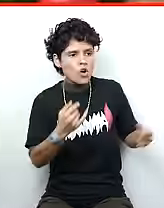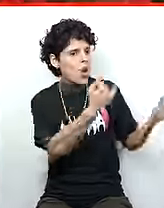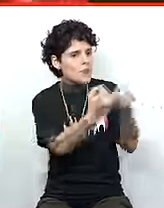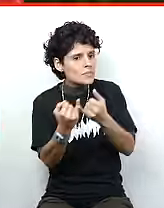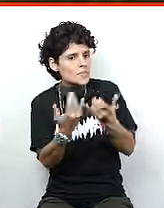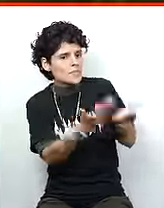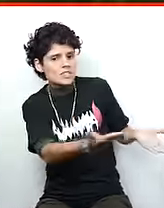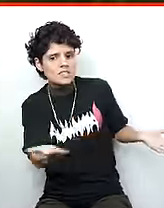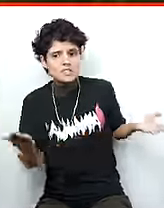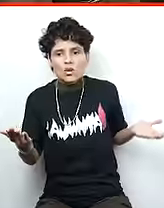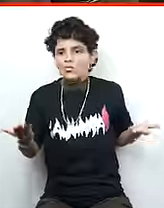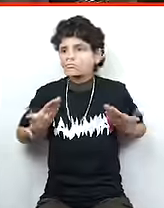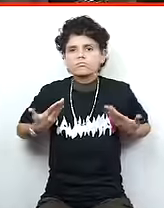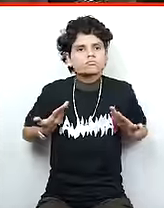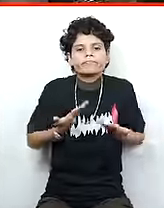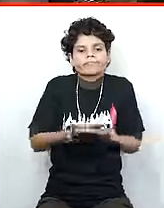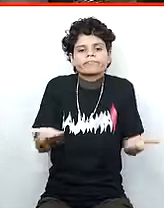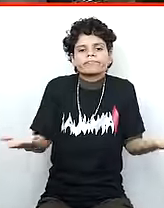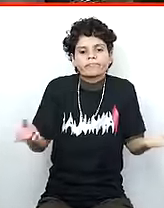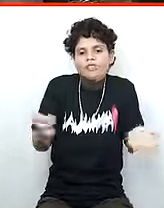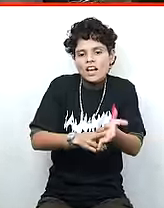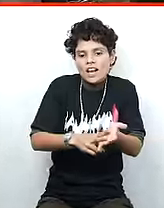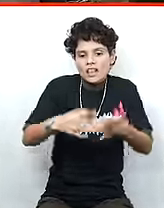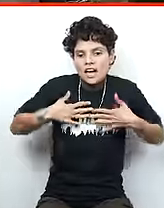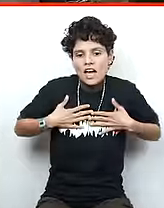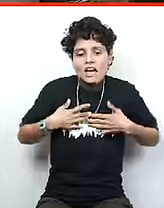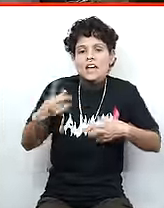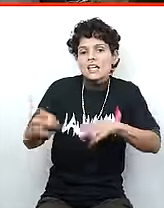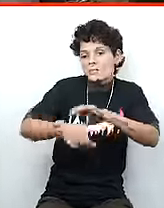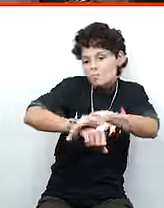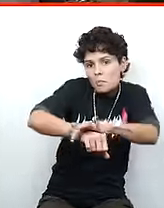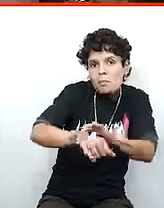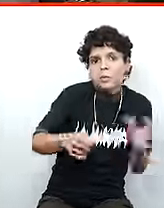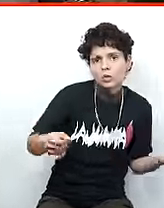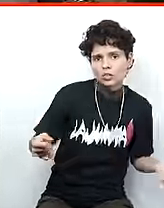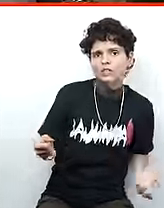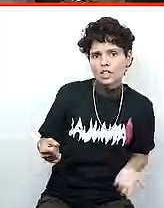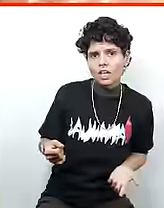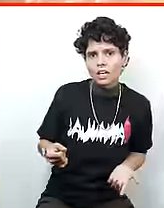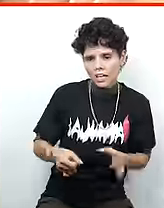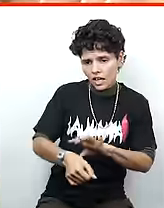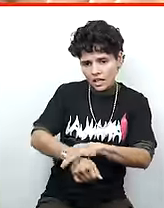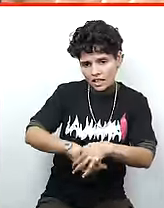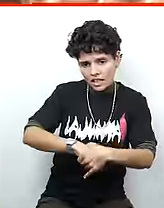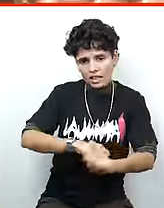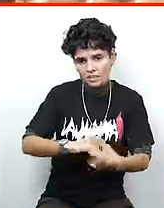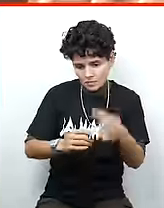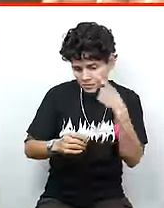estos son mis amigos, esto es todo real. Esa es mi pulsera.